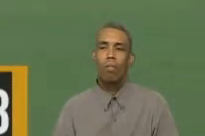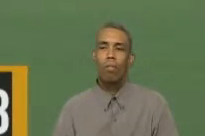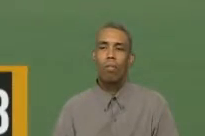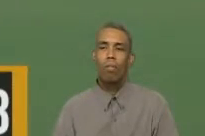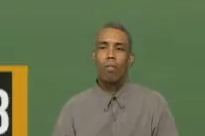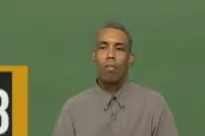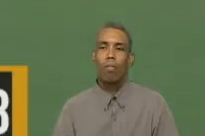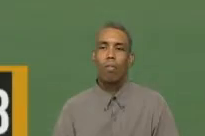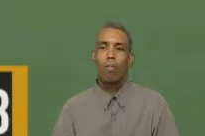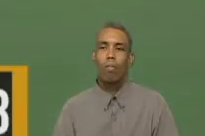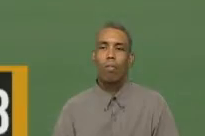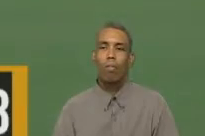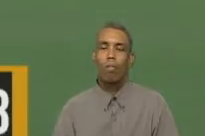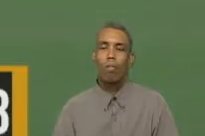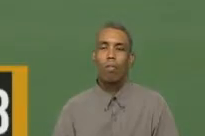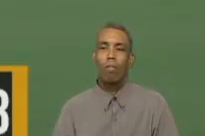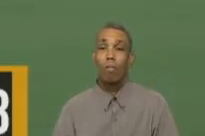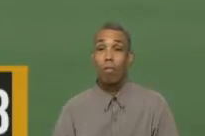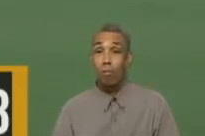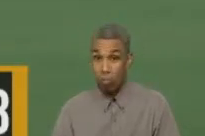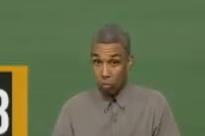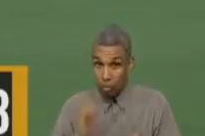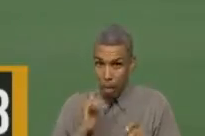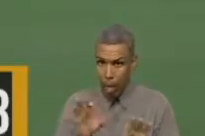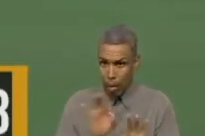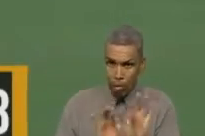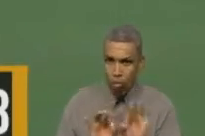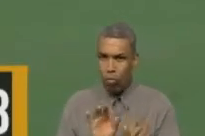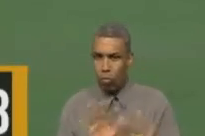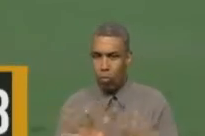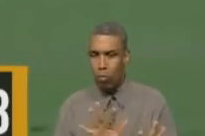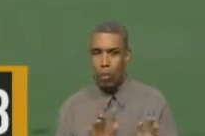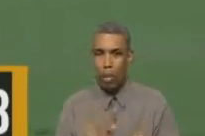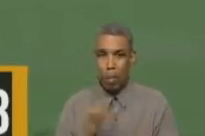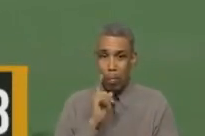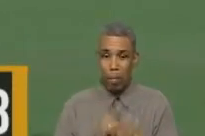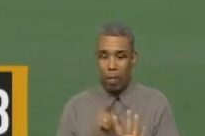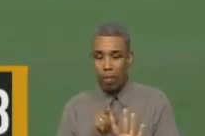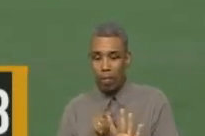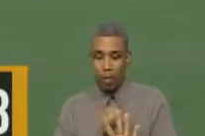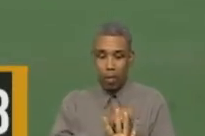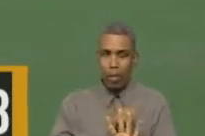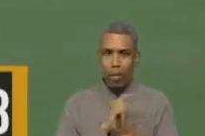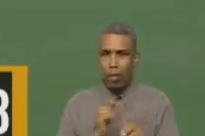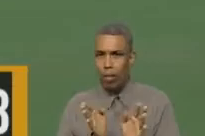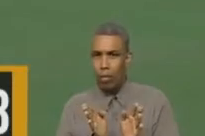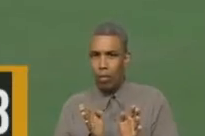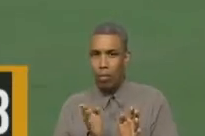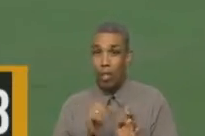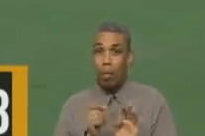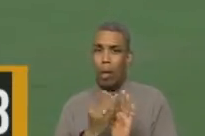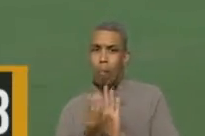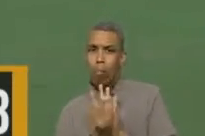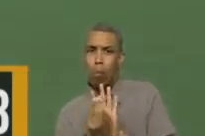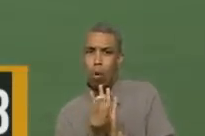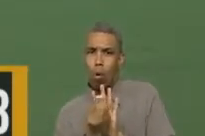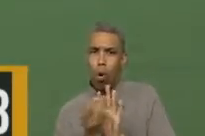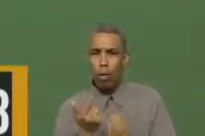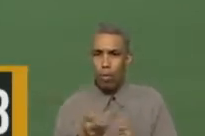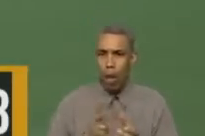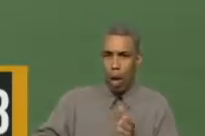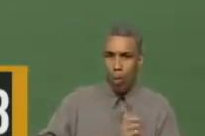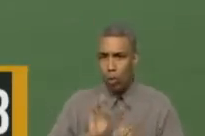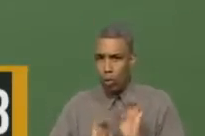club un portero, uno o dos laterales derecho, un lateral izquierdo, un volante mixto, un volante extremo y un